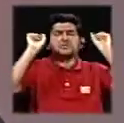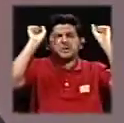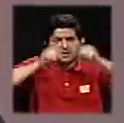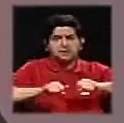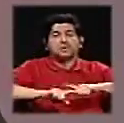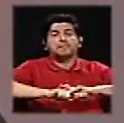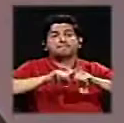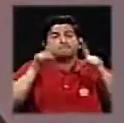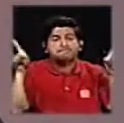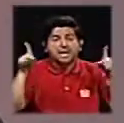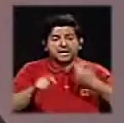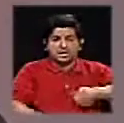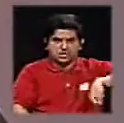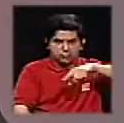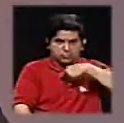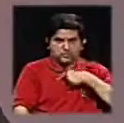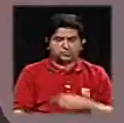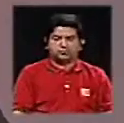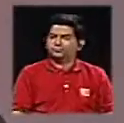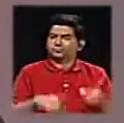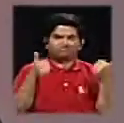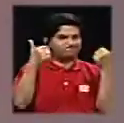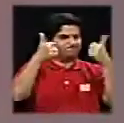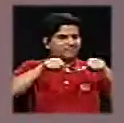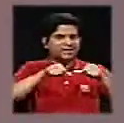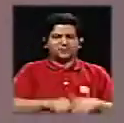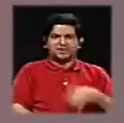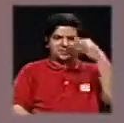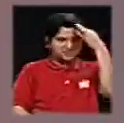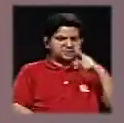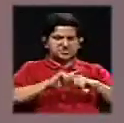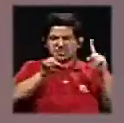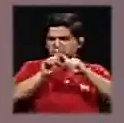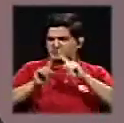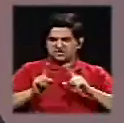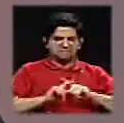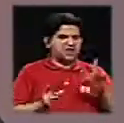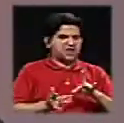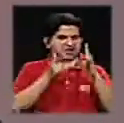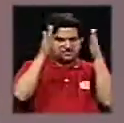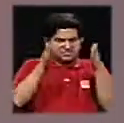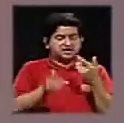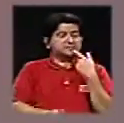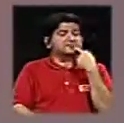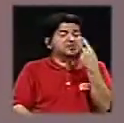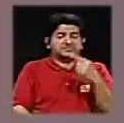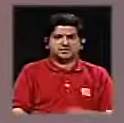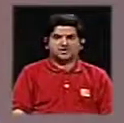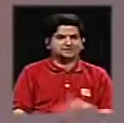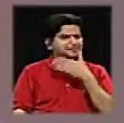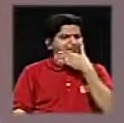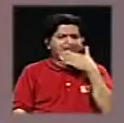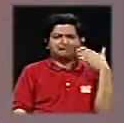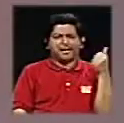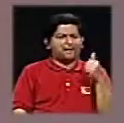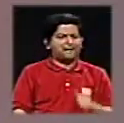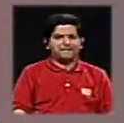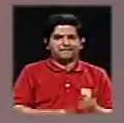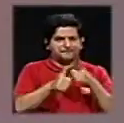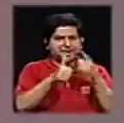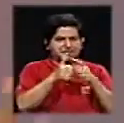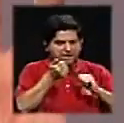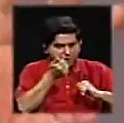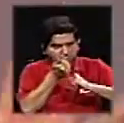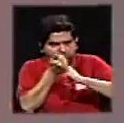Sin embargo, nosotros coincidimos con el criterio de muchos expertos que nos decían que era mejor haber reforzado